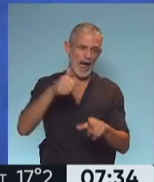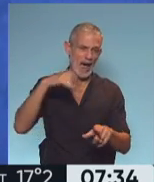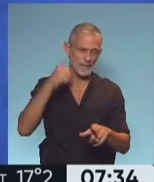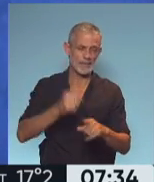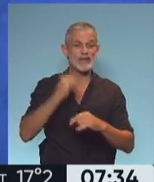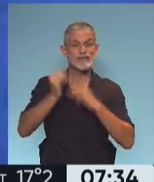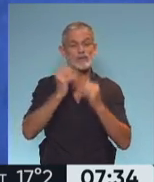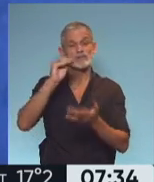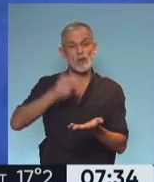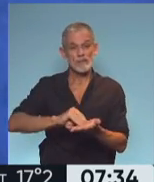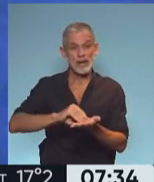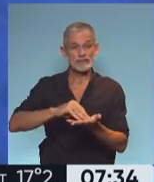destacada de este día del ámbito internacional